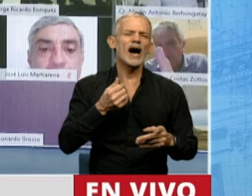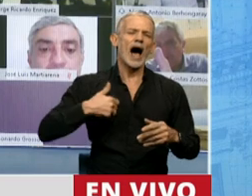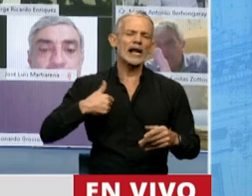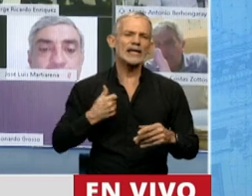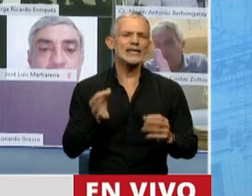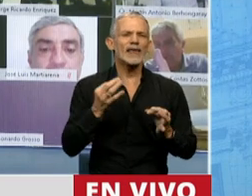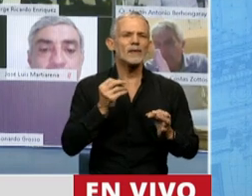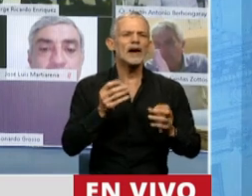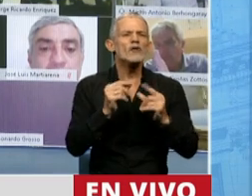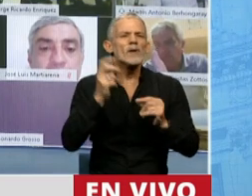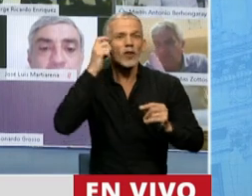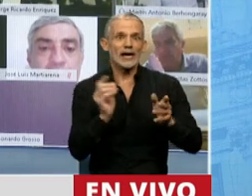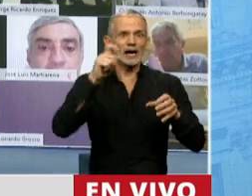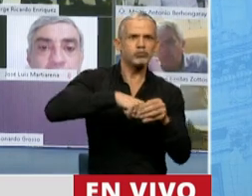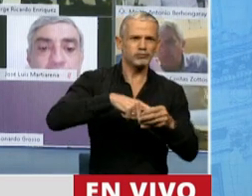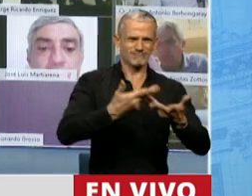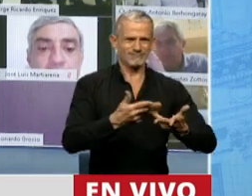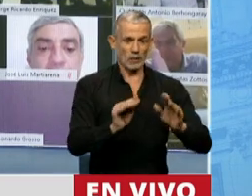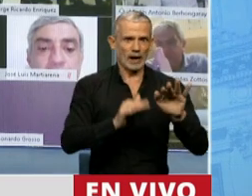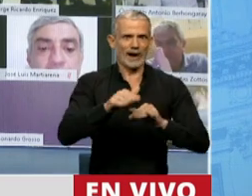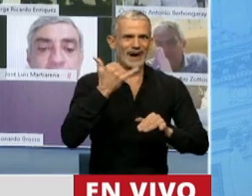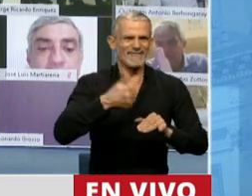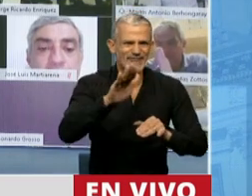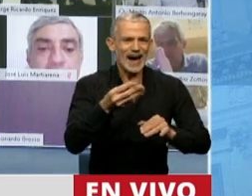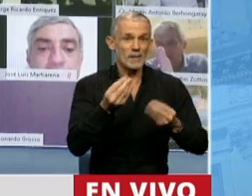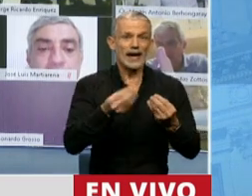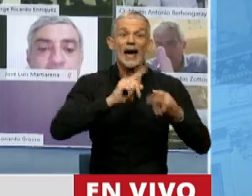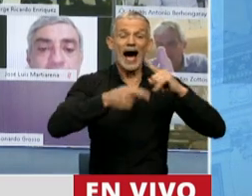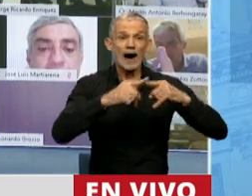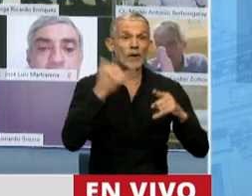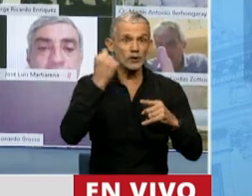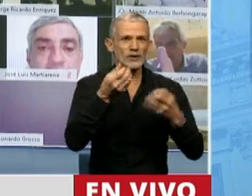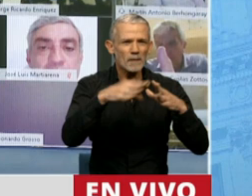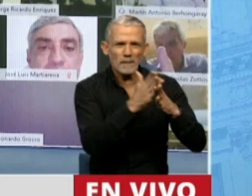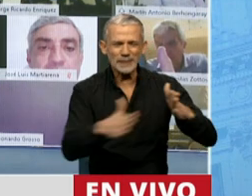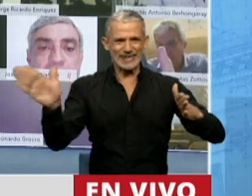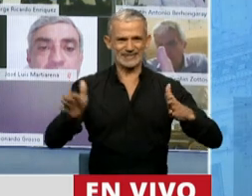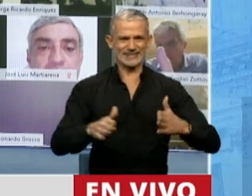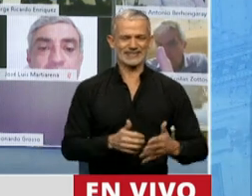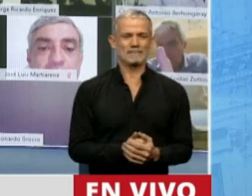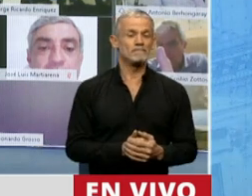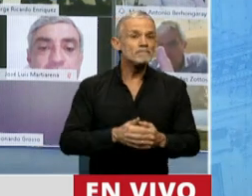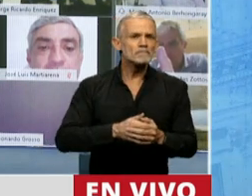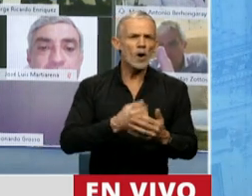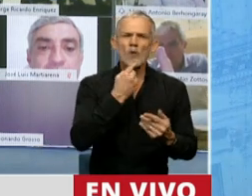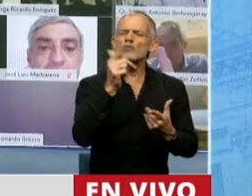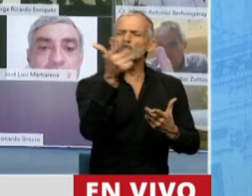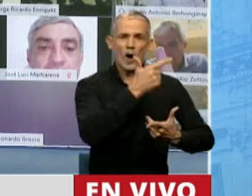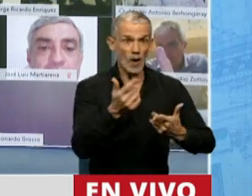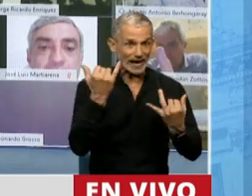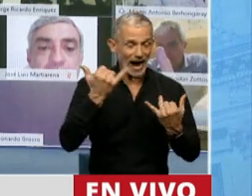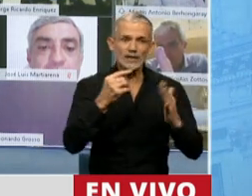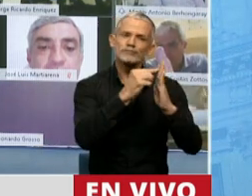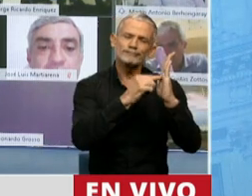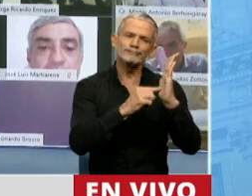ponga a la 10 para que estemos a un paso de que el tratado entre en vigor es indudable que hay un montón de